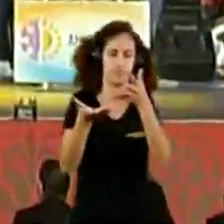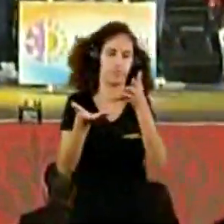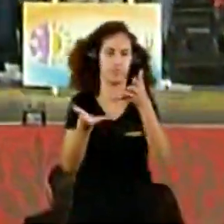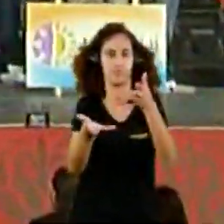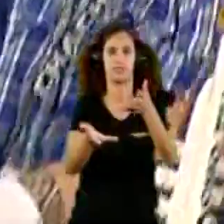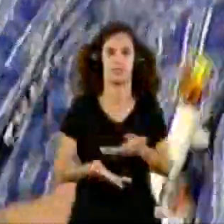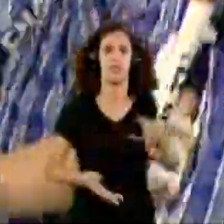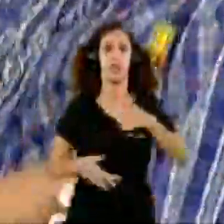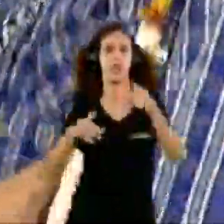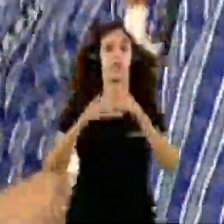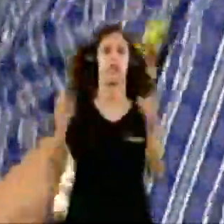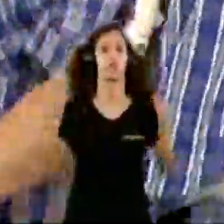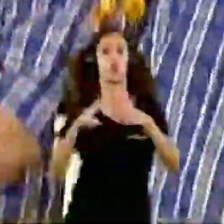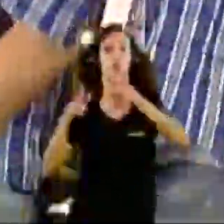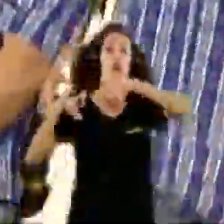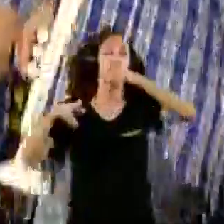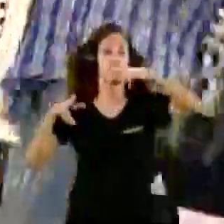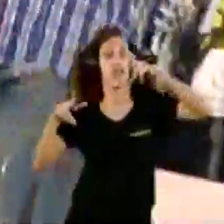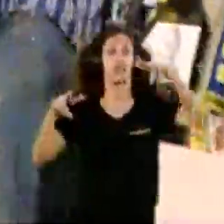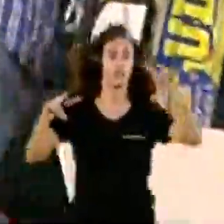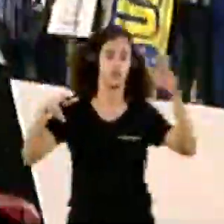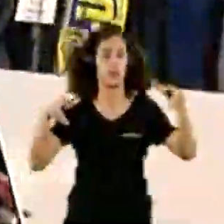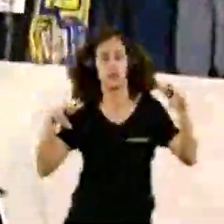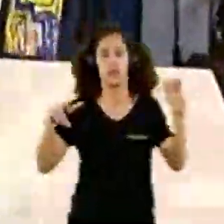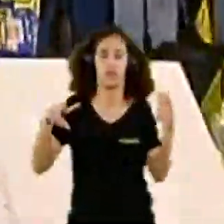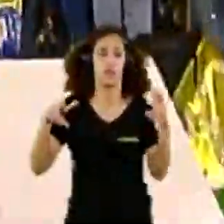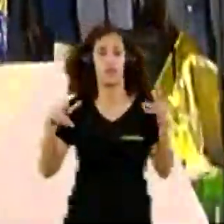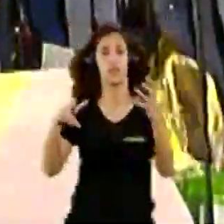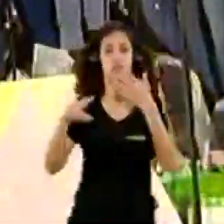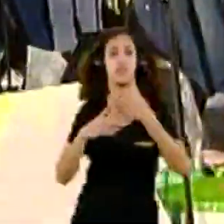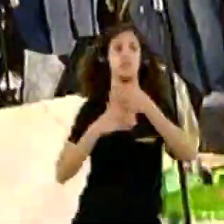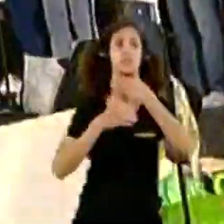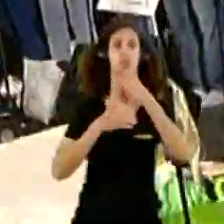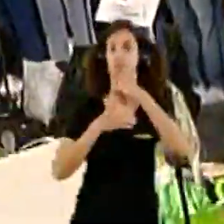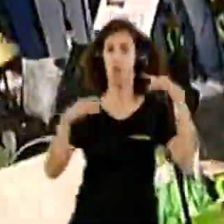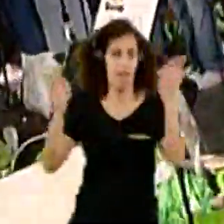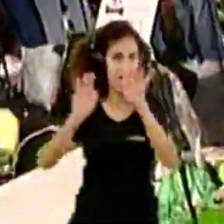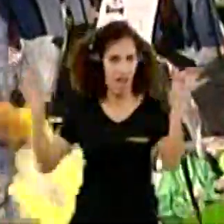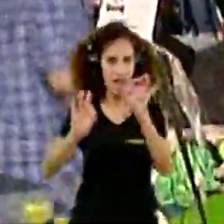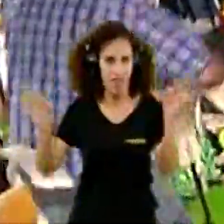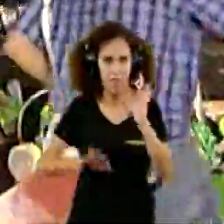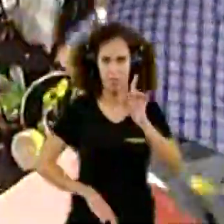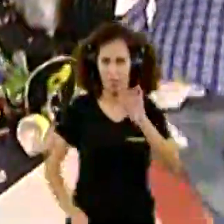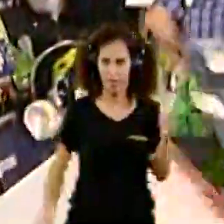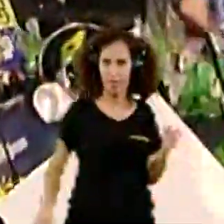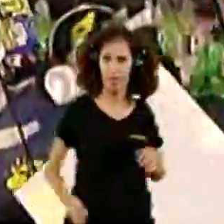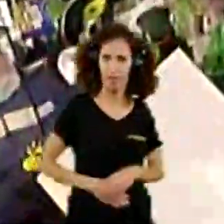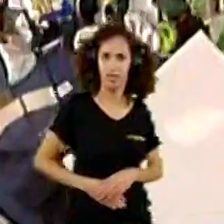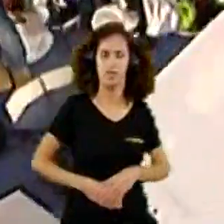realidad me hice un mafé. Si en el cuello yo no tengo nada, mira.